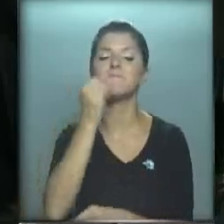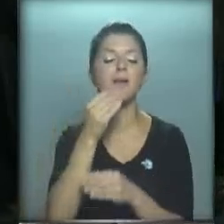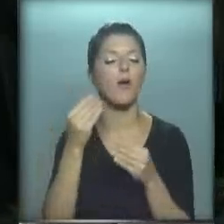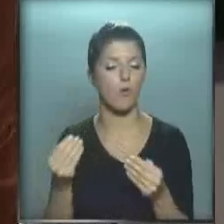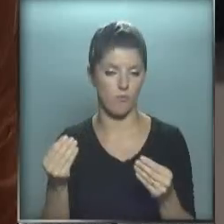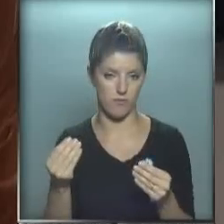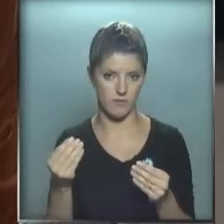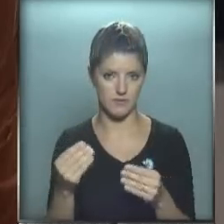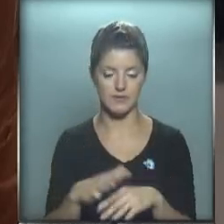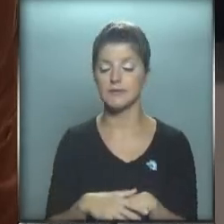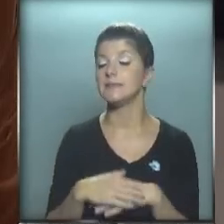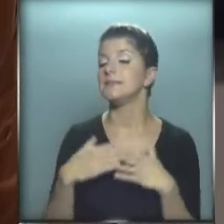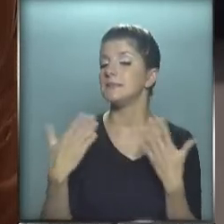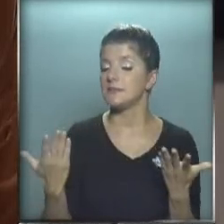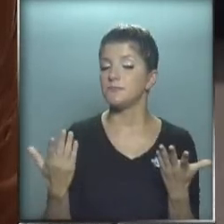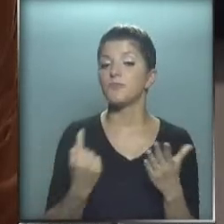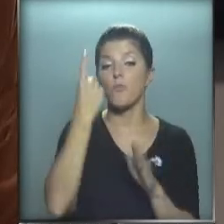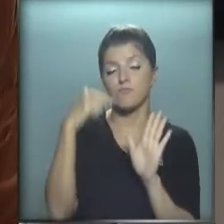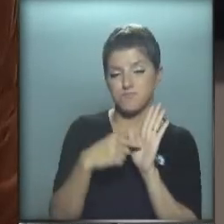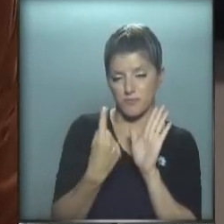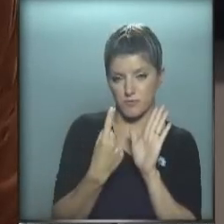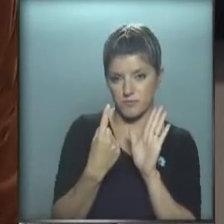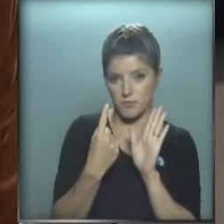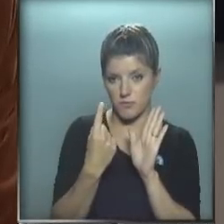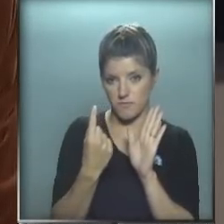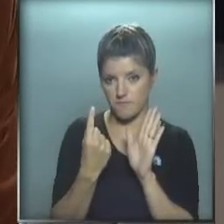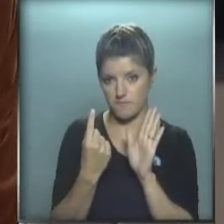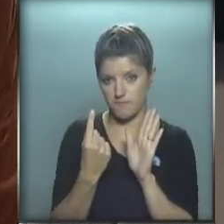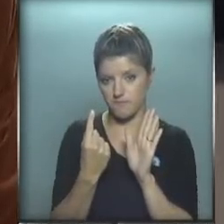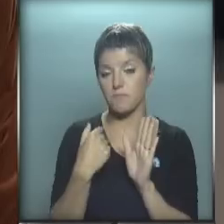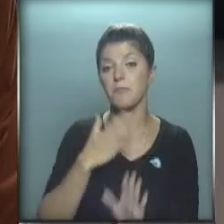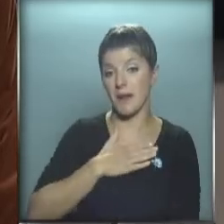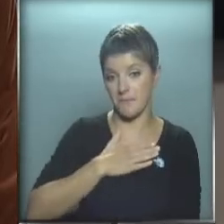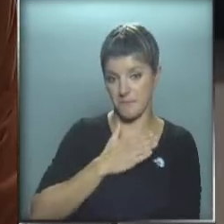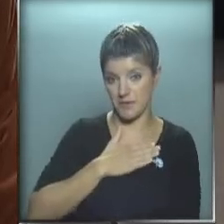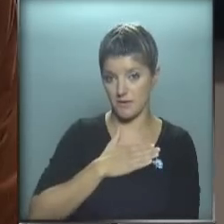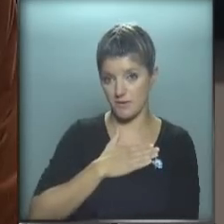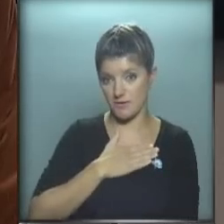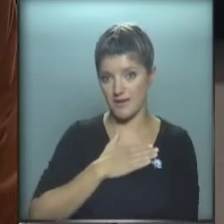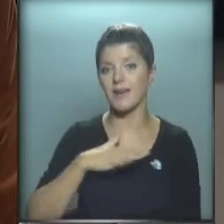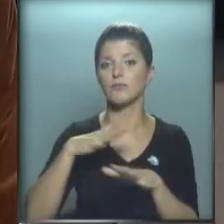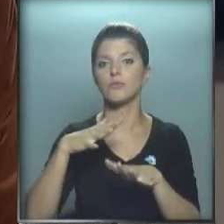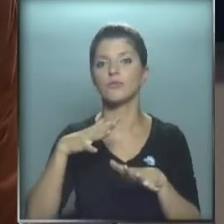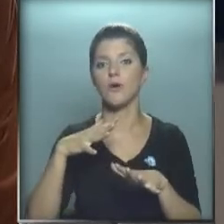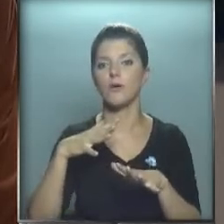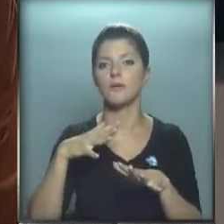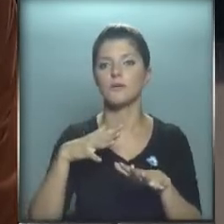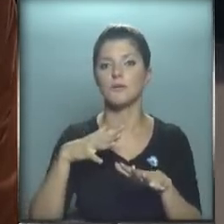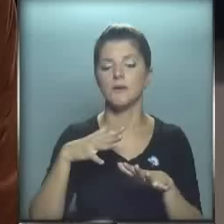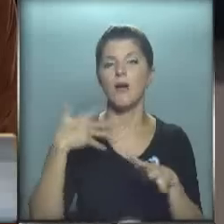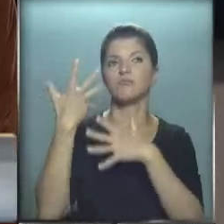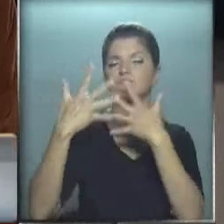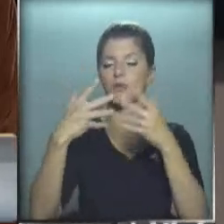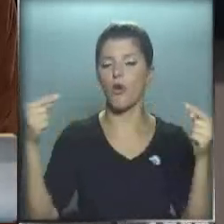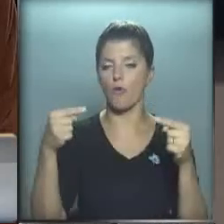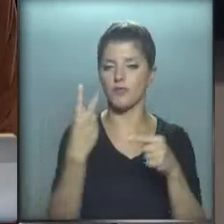hay principalmente un motivo que que es la yo pienso la reacción contra eh dos